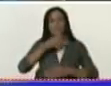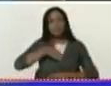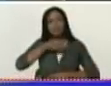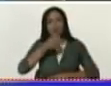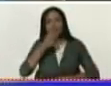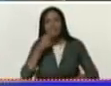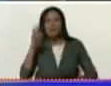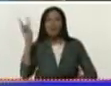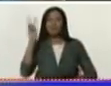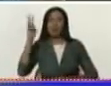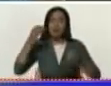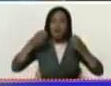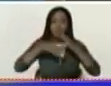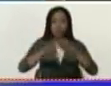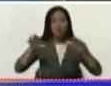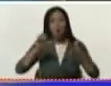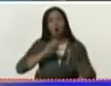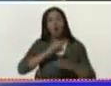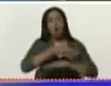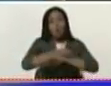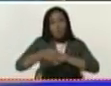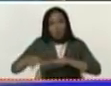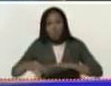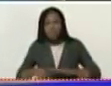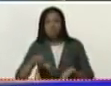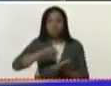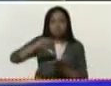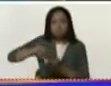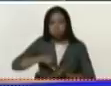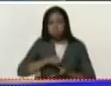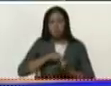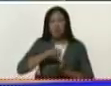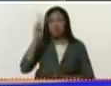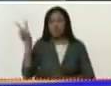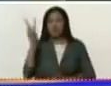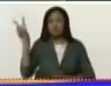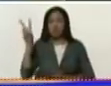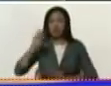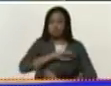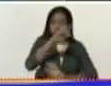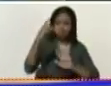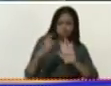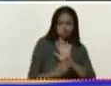Venezuela Bella a todos los municipios y ciudades del país, todos. Vamos a llegarlos a todos.